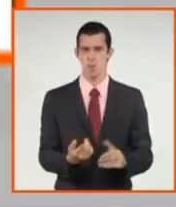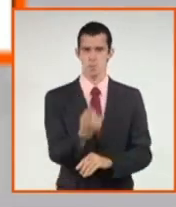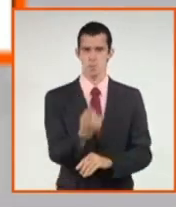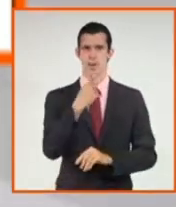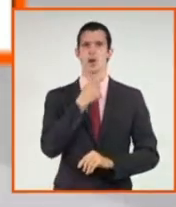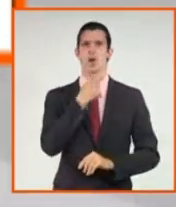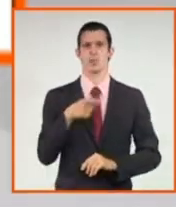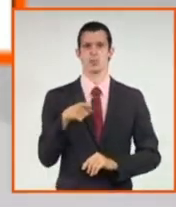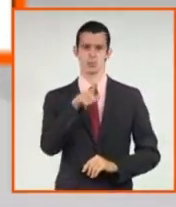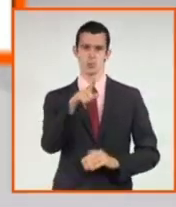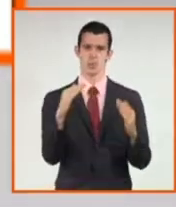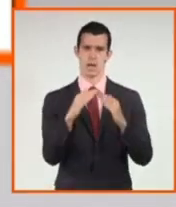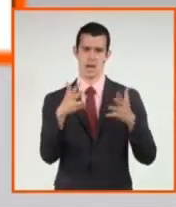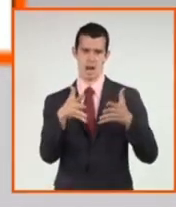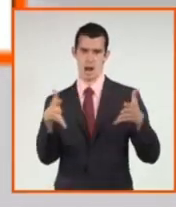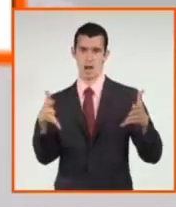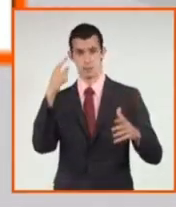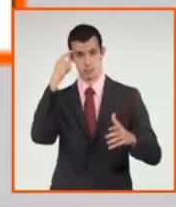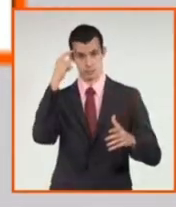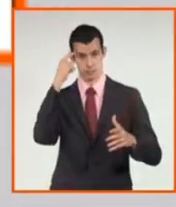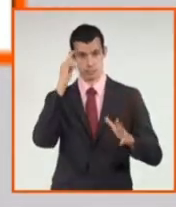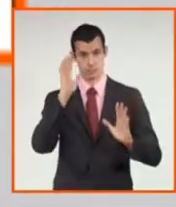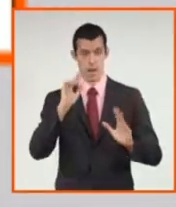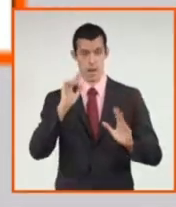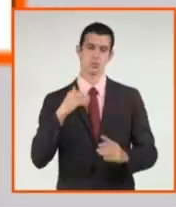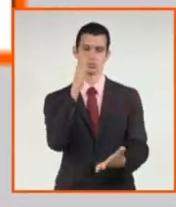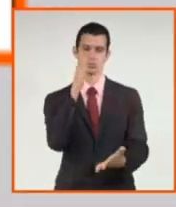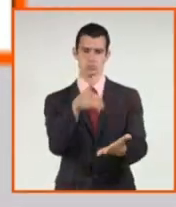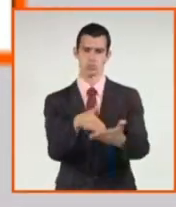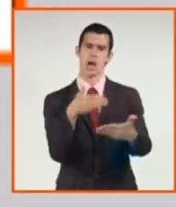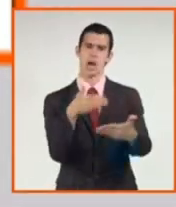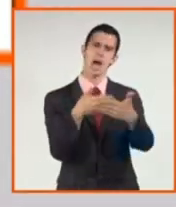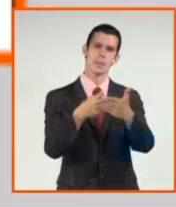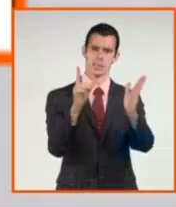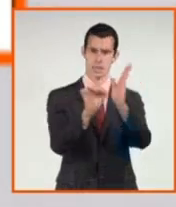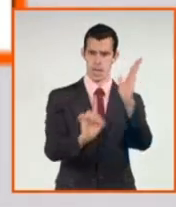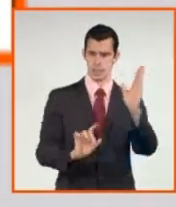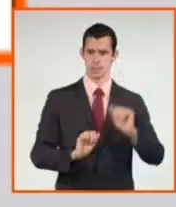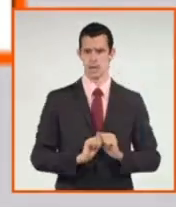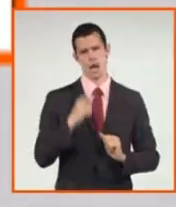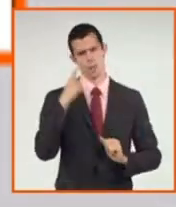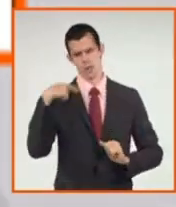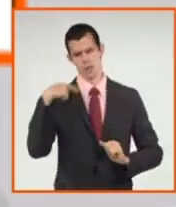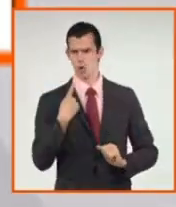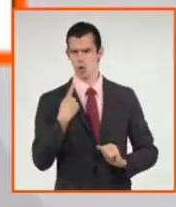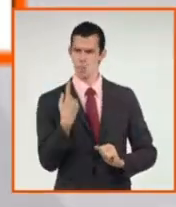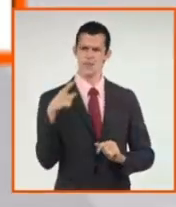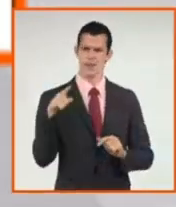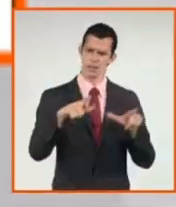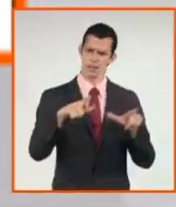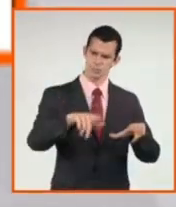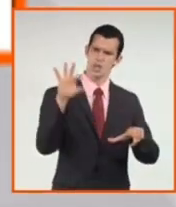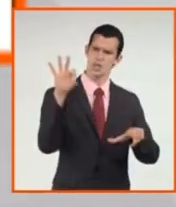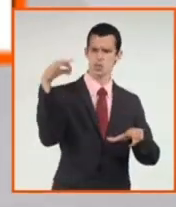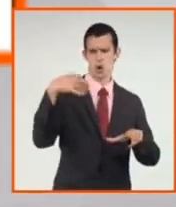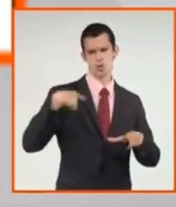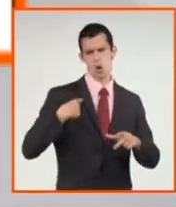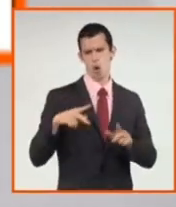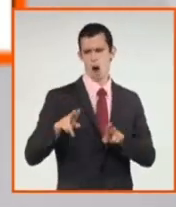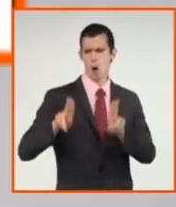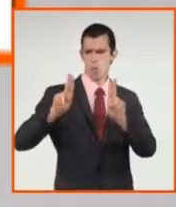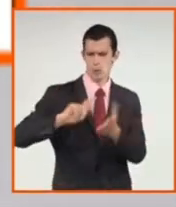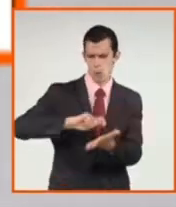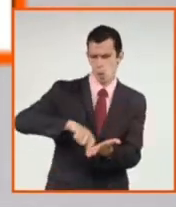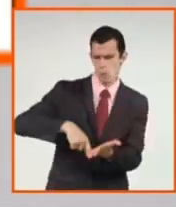sería un contrato nuevo quiere decir que incluye el contrato de servicio eléctrico incluye esta contratación que es un contrato nuevo que tiene las dos